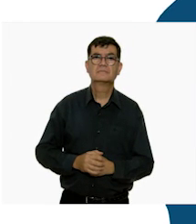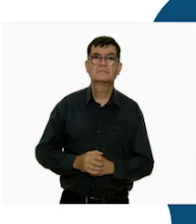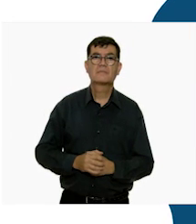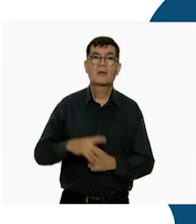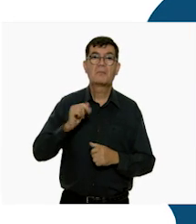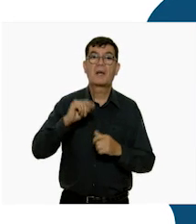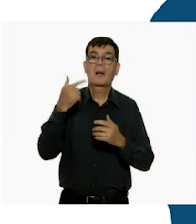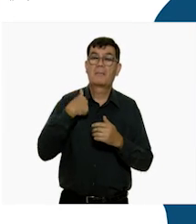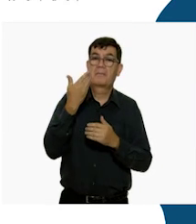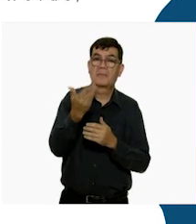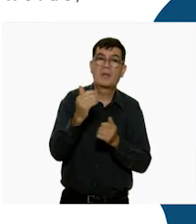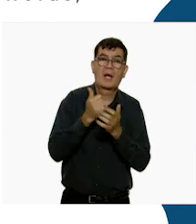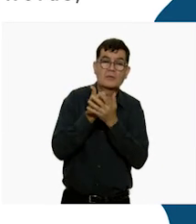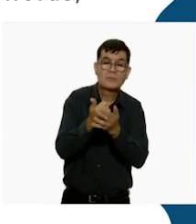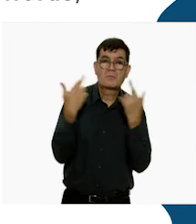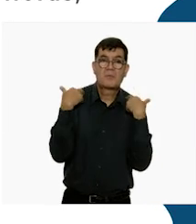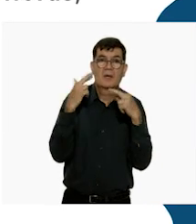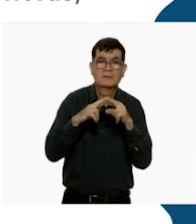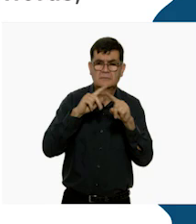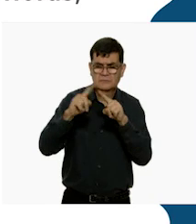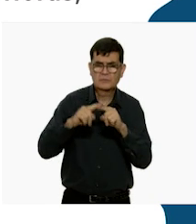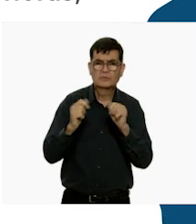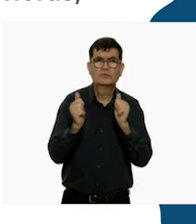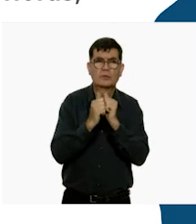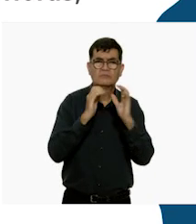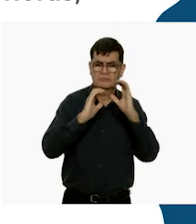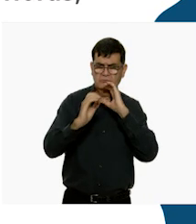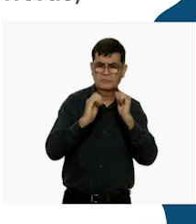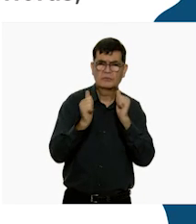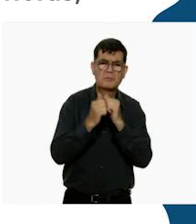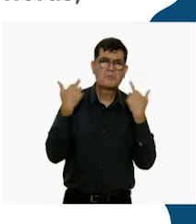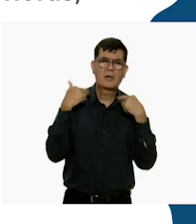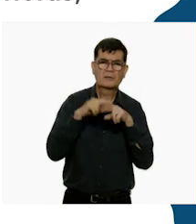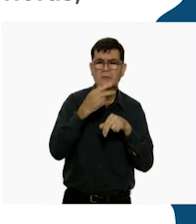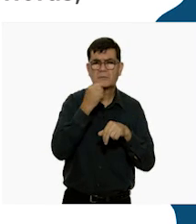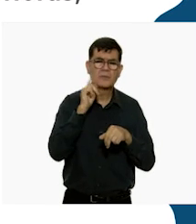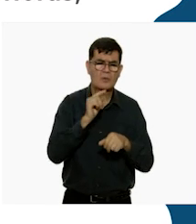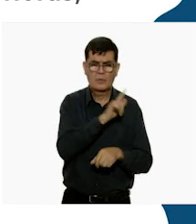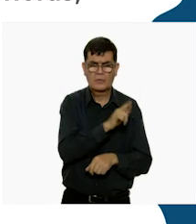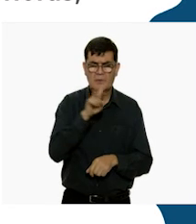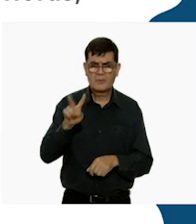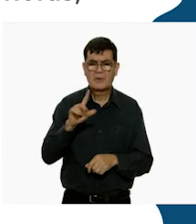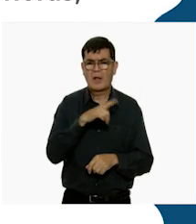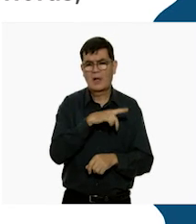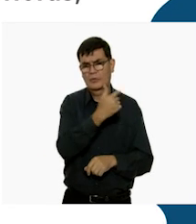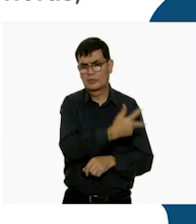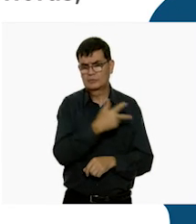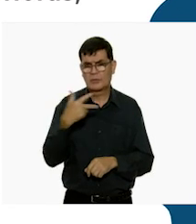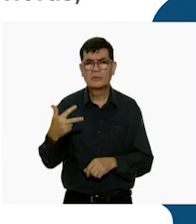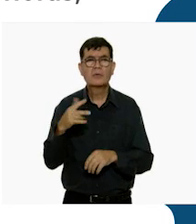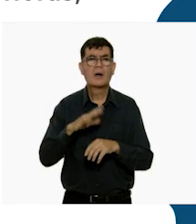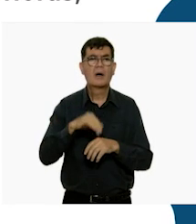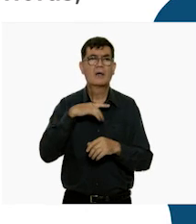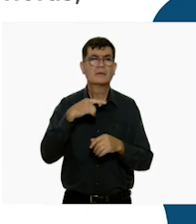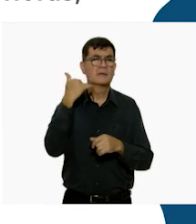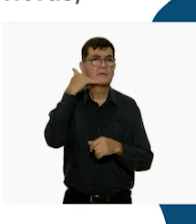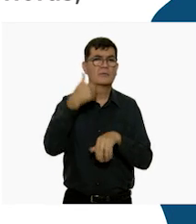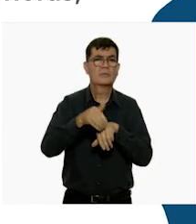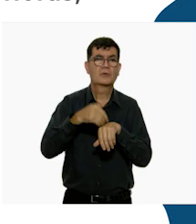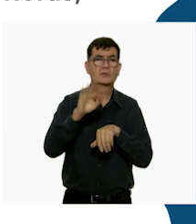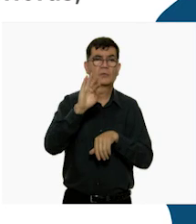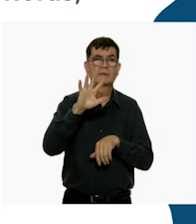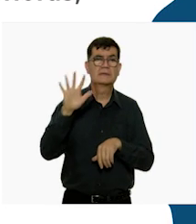Para solicitar apoyo pedagógico, comunícate con maestras y maestros de lunes a viernes de 8 a 20 horas al